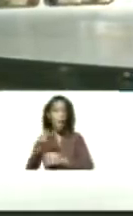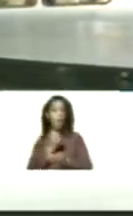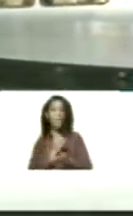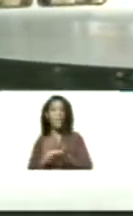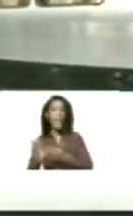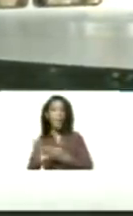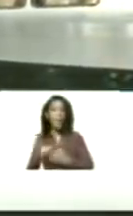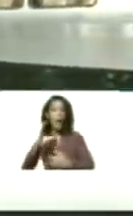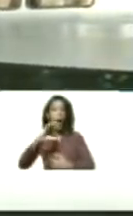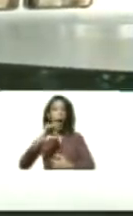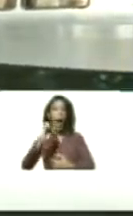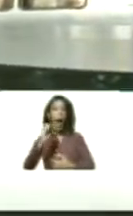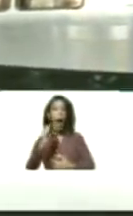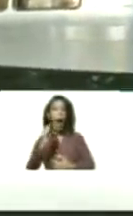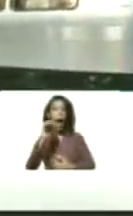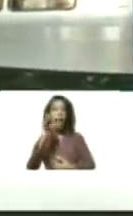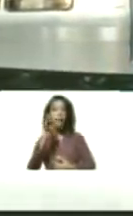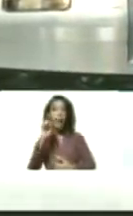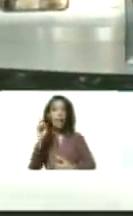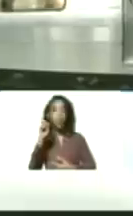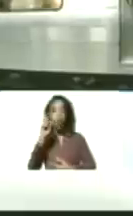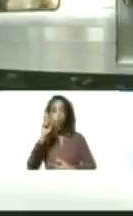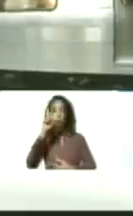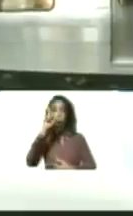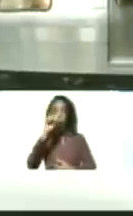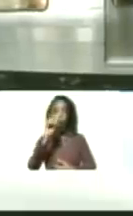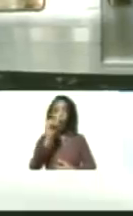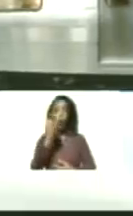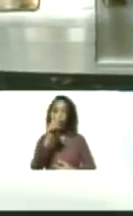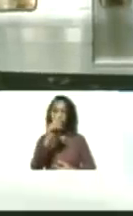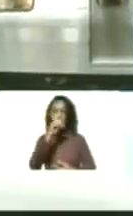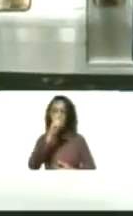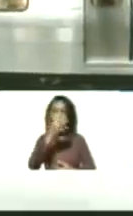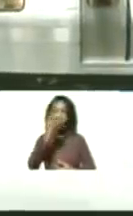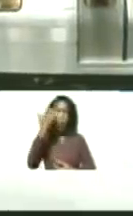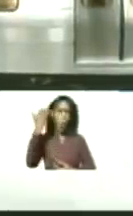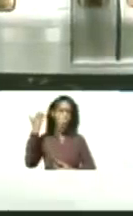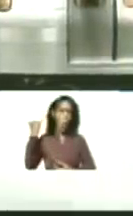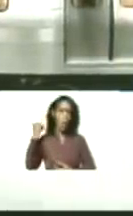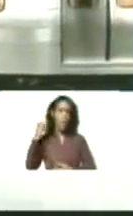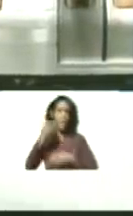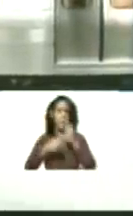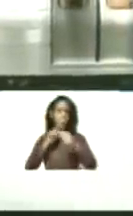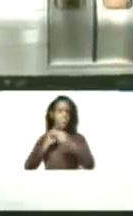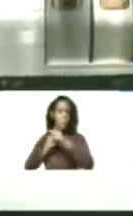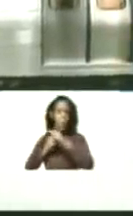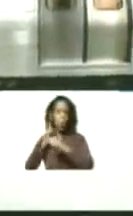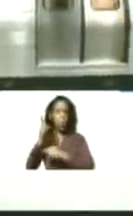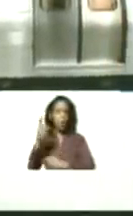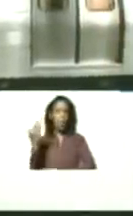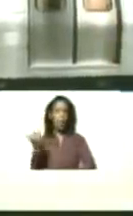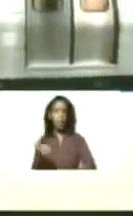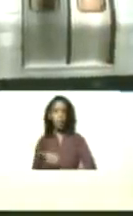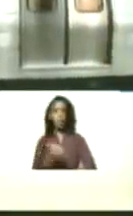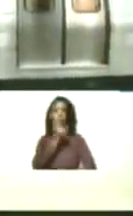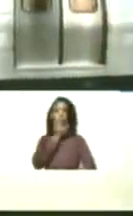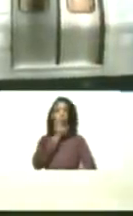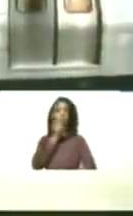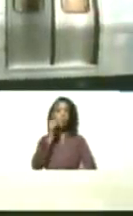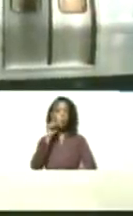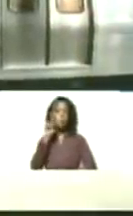CAF hace unos años atrás, se descubrió una falla